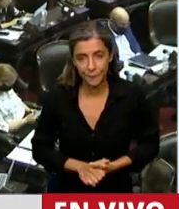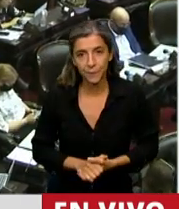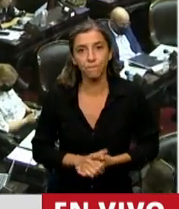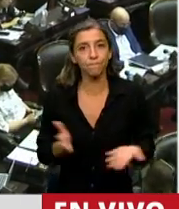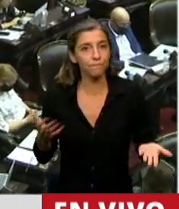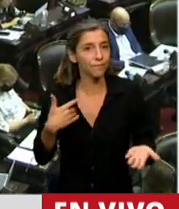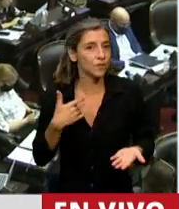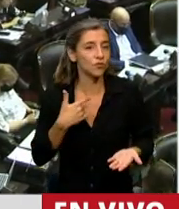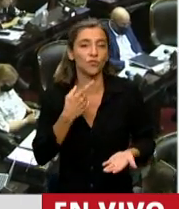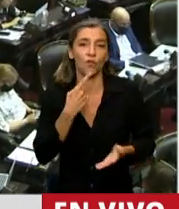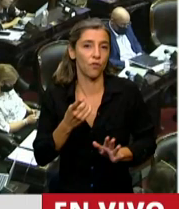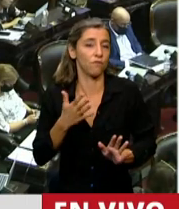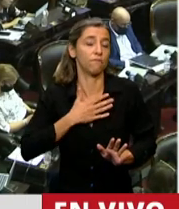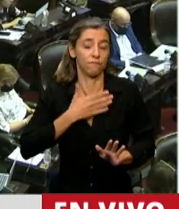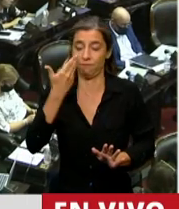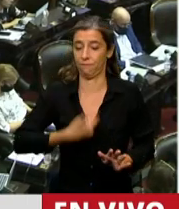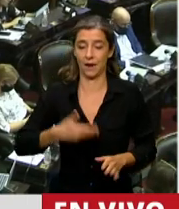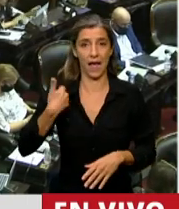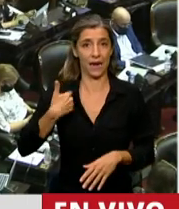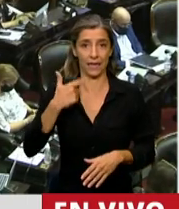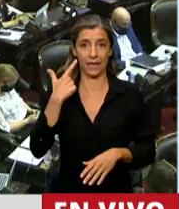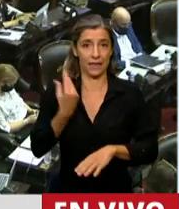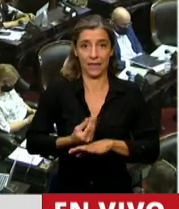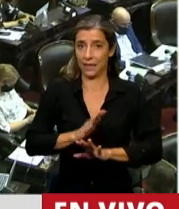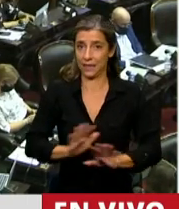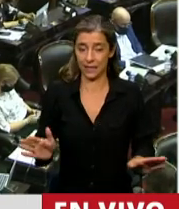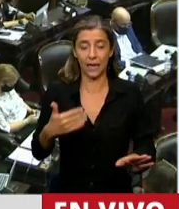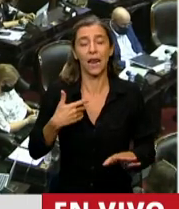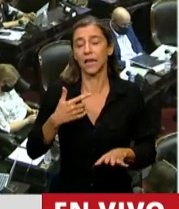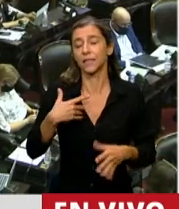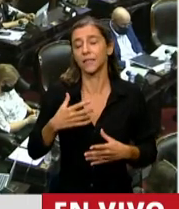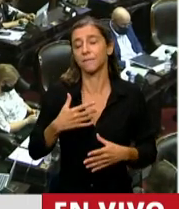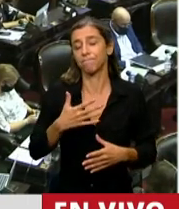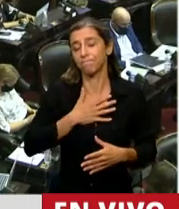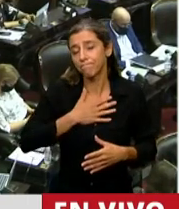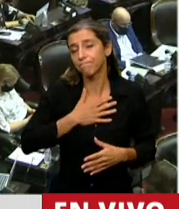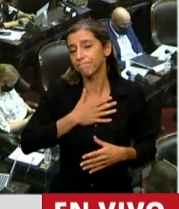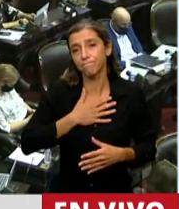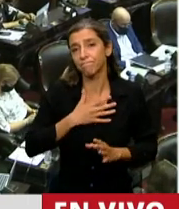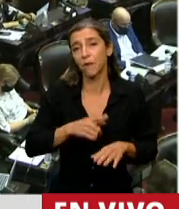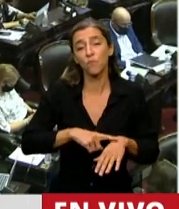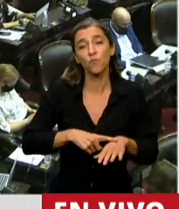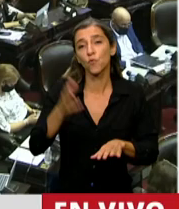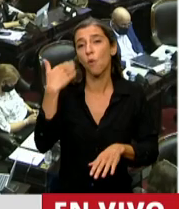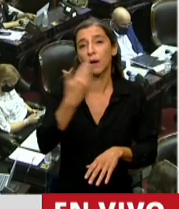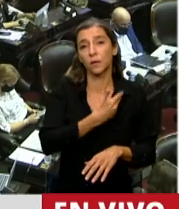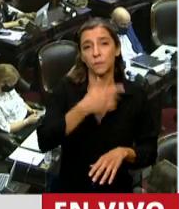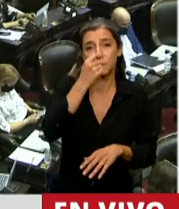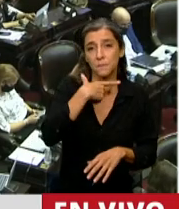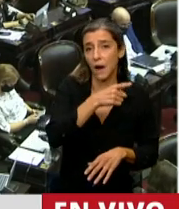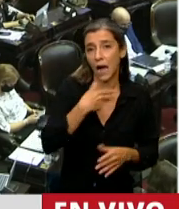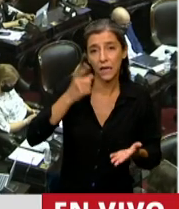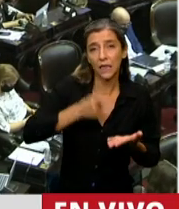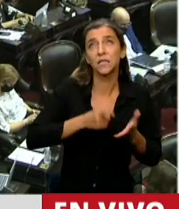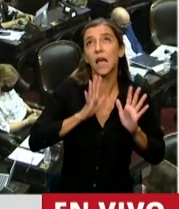ciudadana argentina y como militante política, aquella decisión del expresidente Macri fue uno de los momentos más amargos que